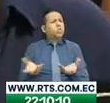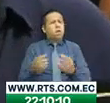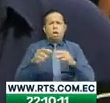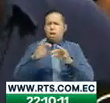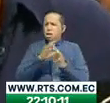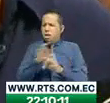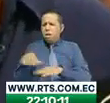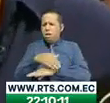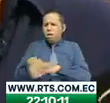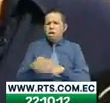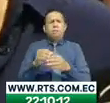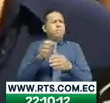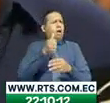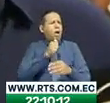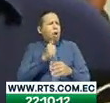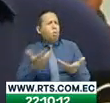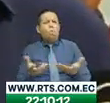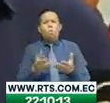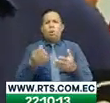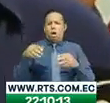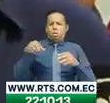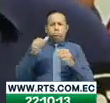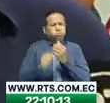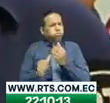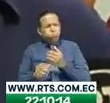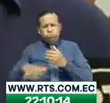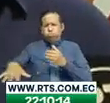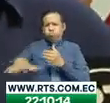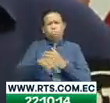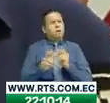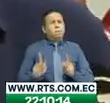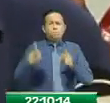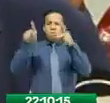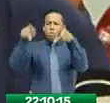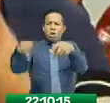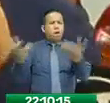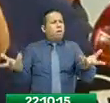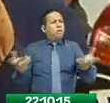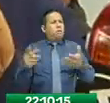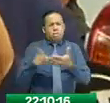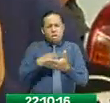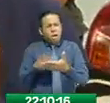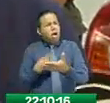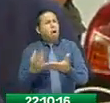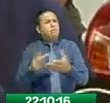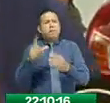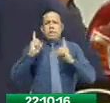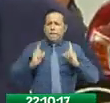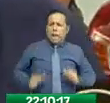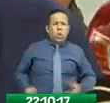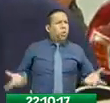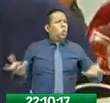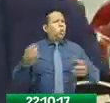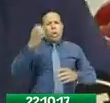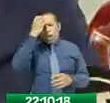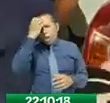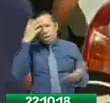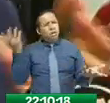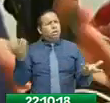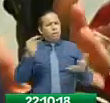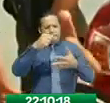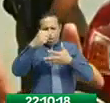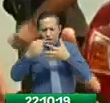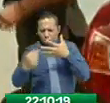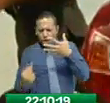alcantarillado, agua potable, aguas servidas, puentes, las tablets, la atención a la salud, la educación,